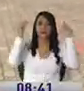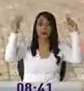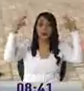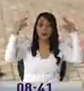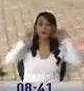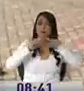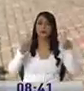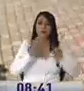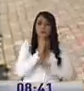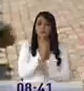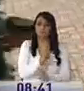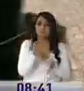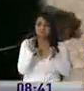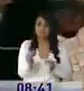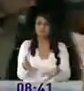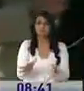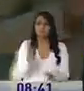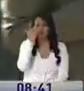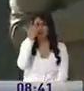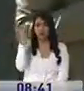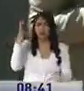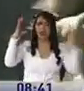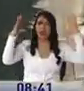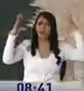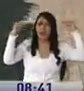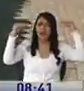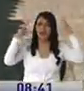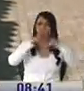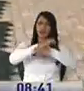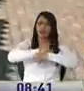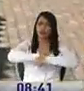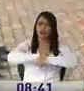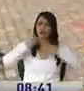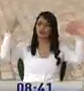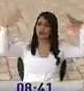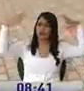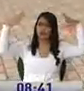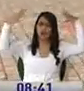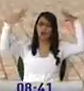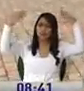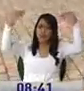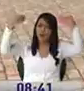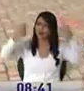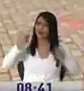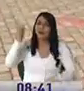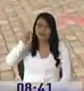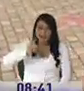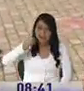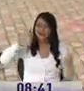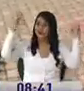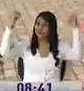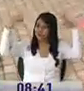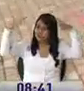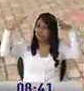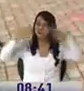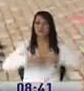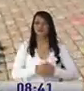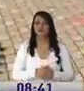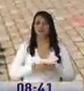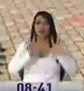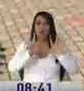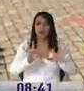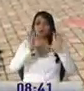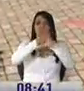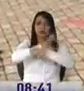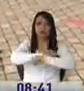respuesta en sí de Por qué se corta la luz en horas de la noche cuando realmente es tan necesario Aproximadamente a las 8 de la noche ya no